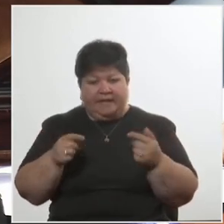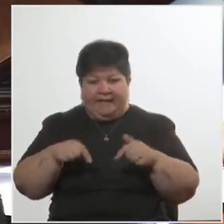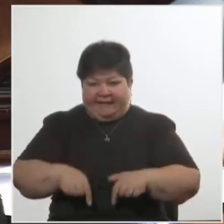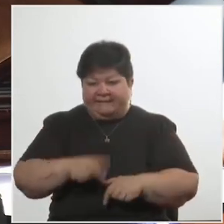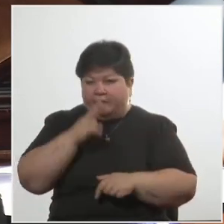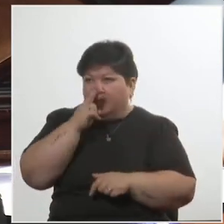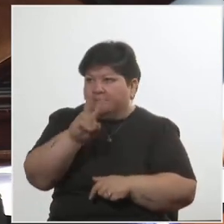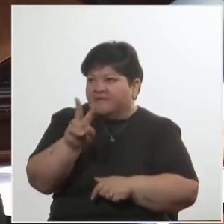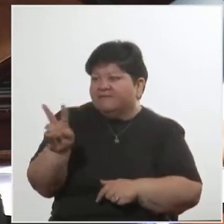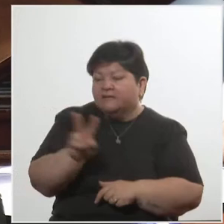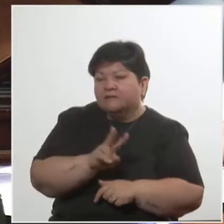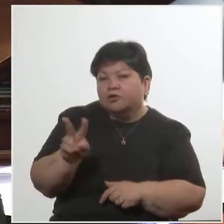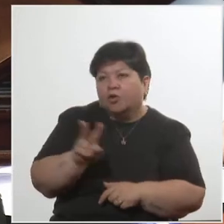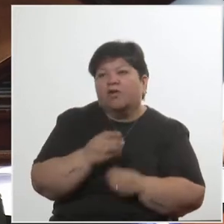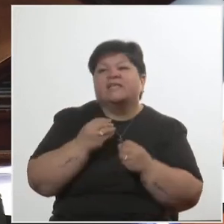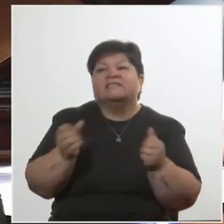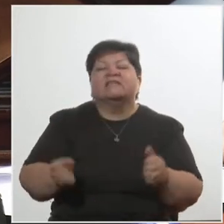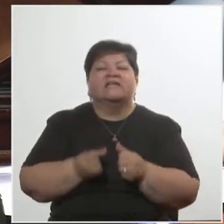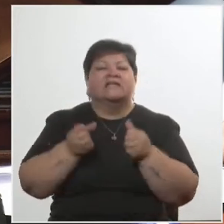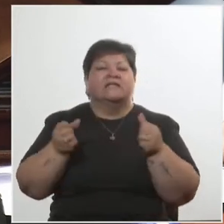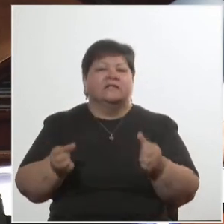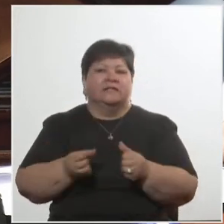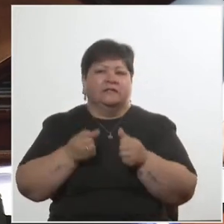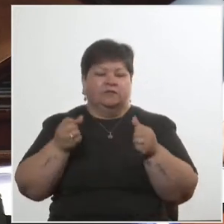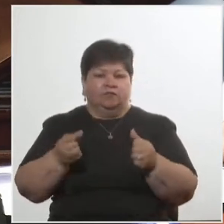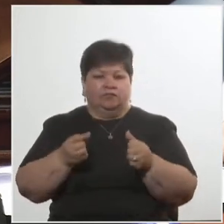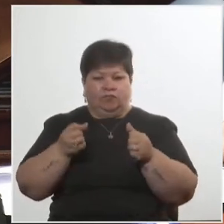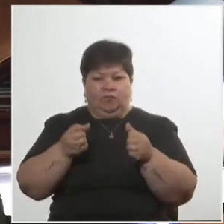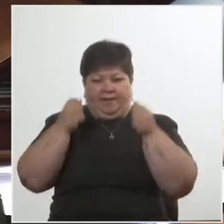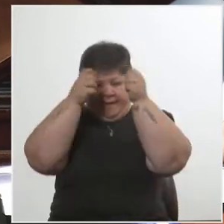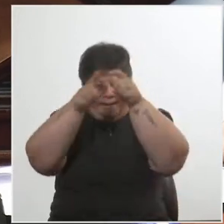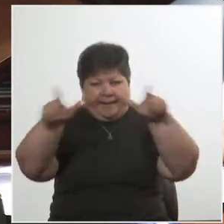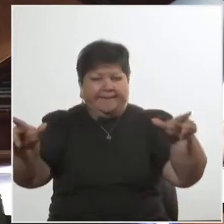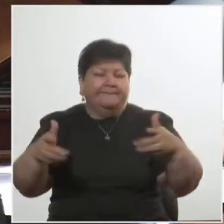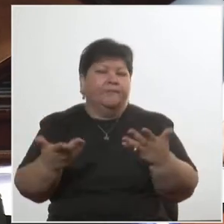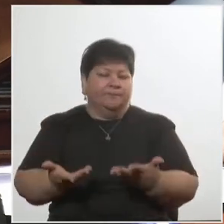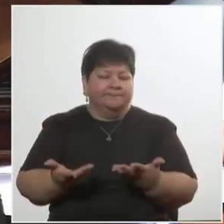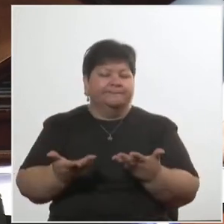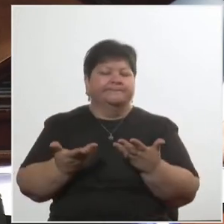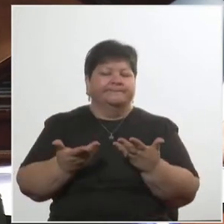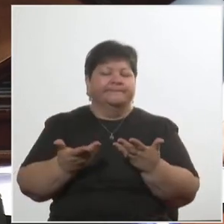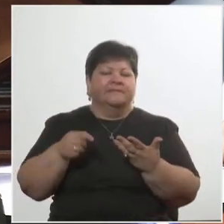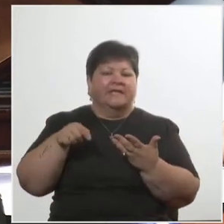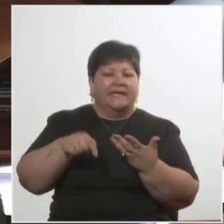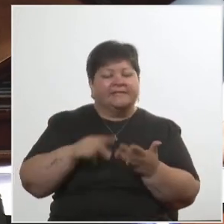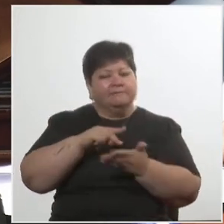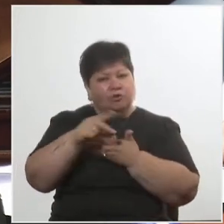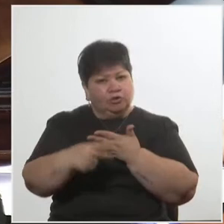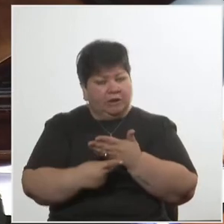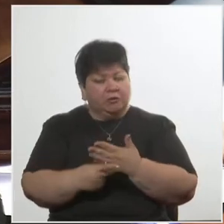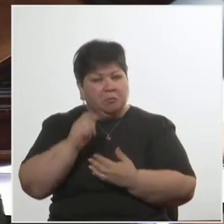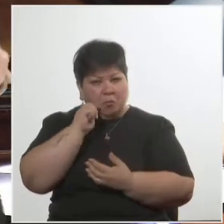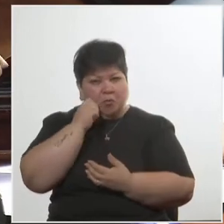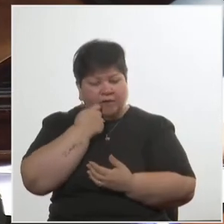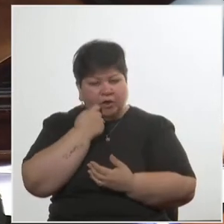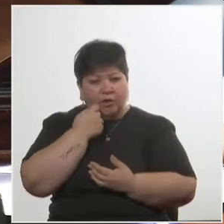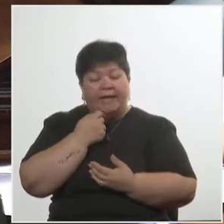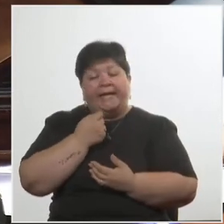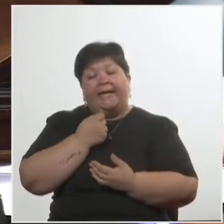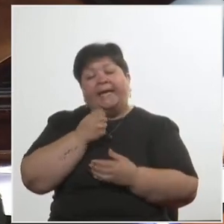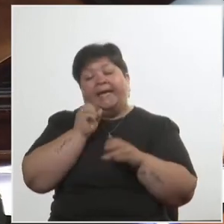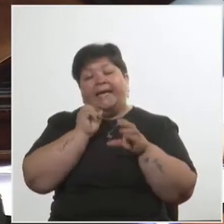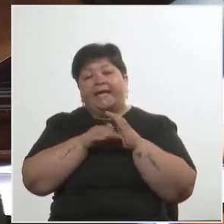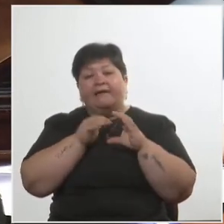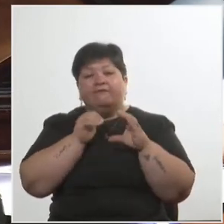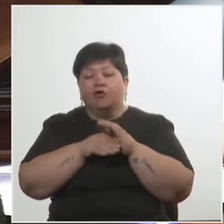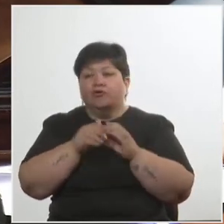Este es un proyecto de ley que nos debe tener a todos muy contentos el fondo de anticiclico que se está previendo para el año